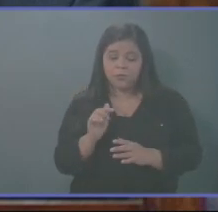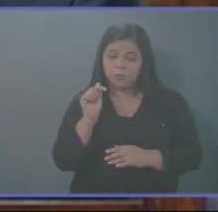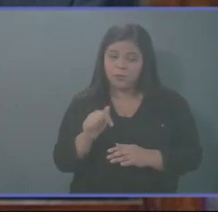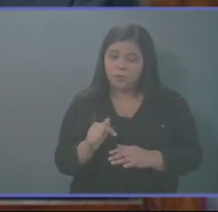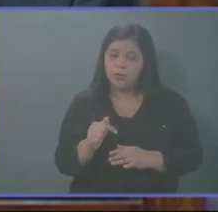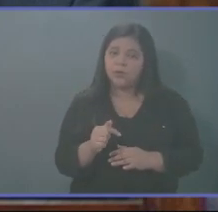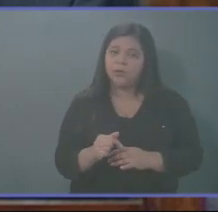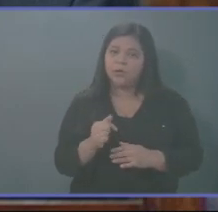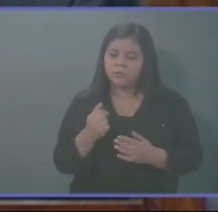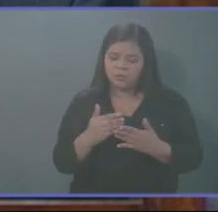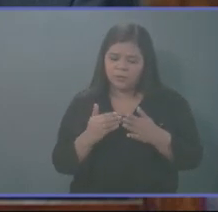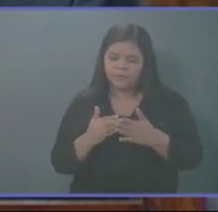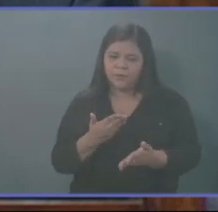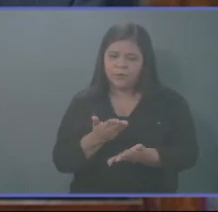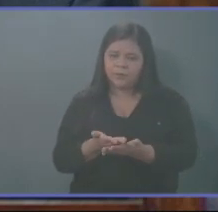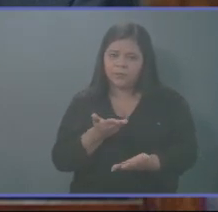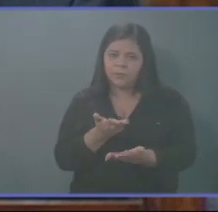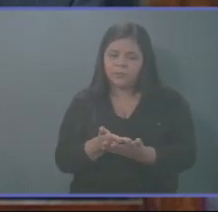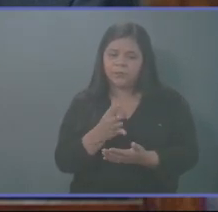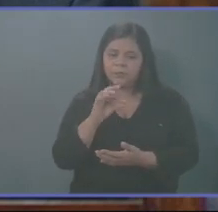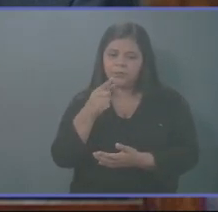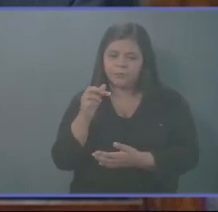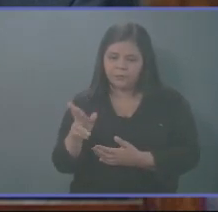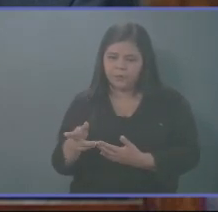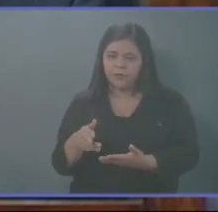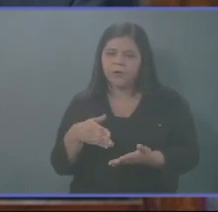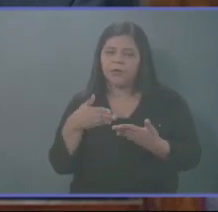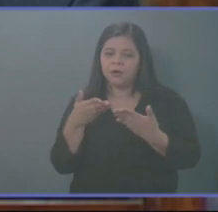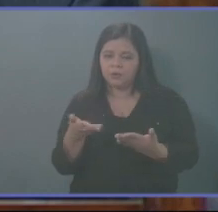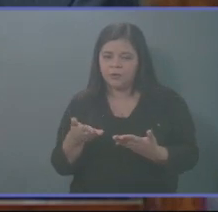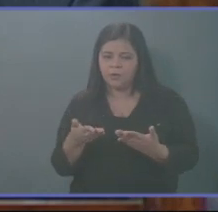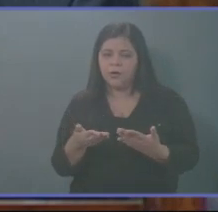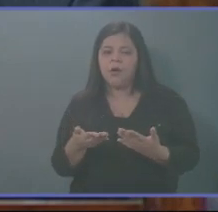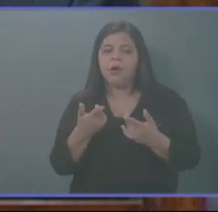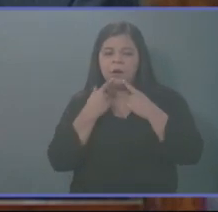varios planteamientos según lo establece la Fiscalía General de la República